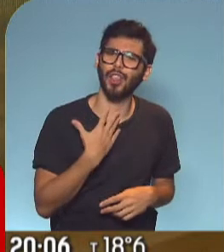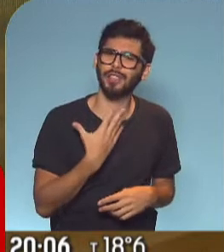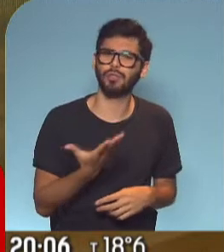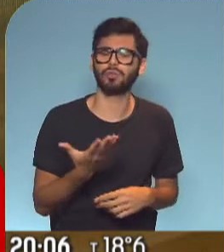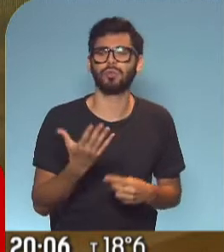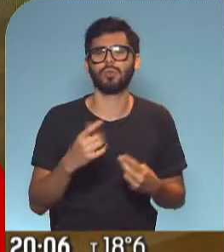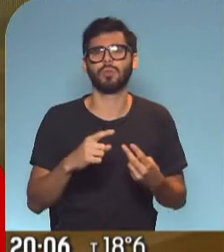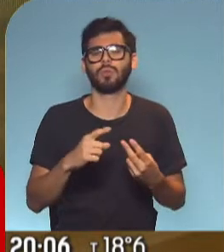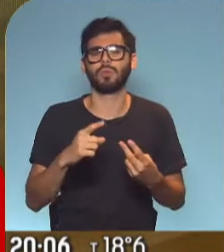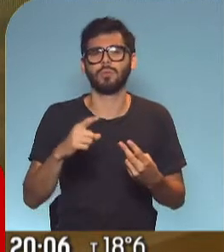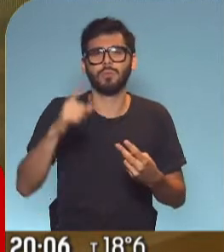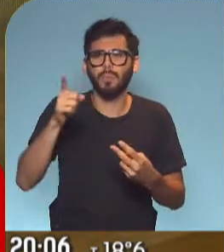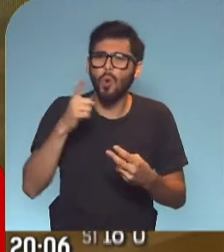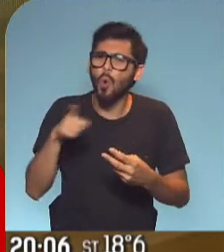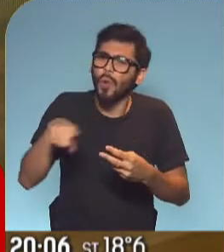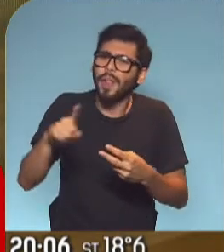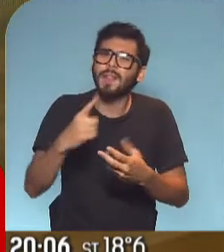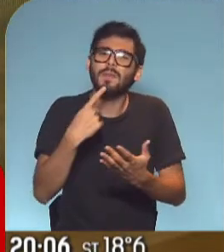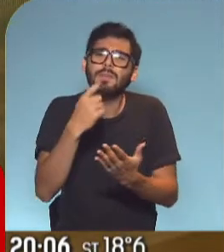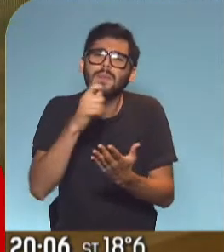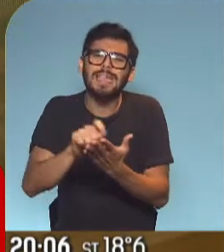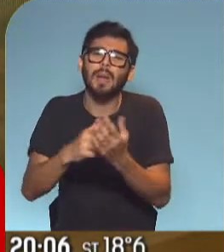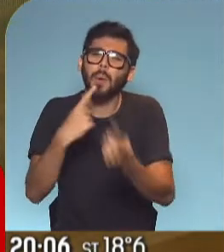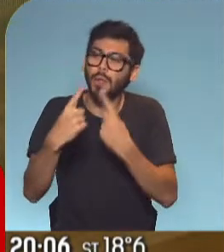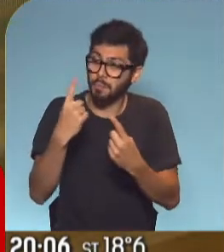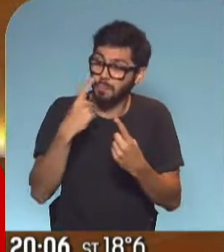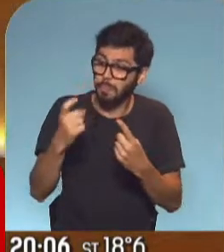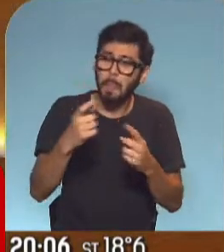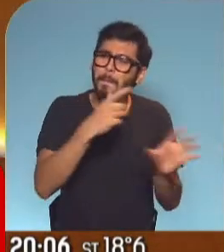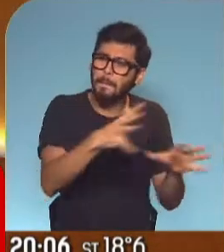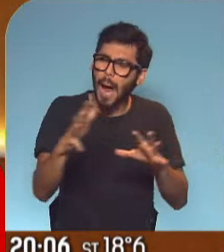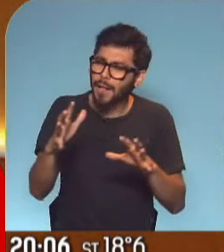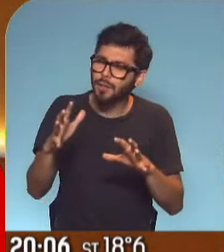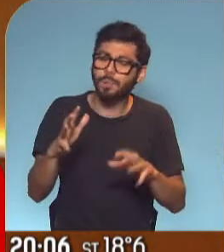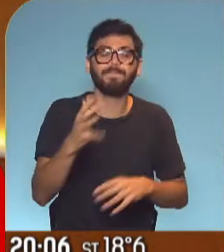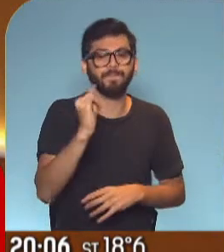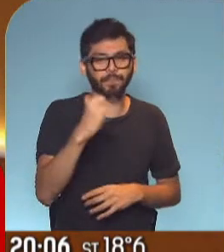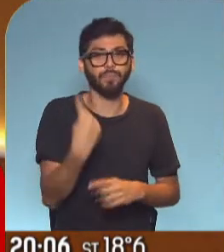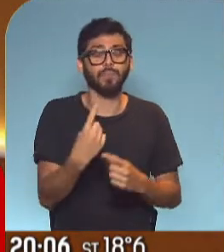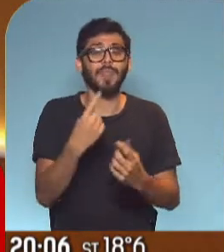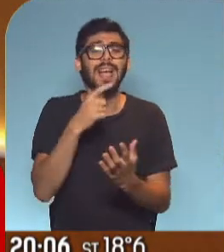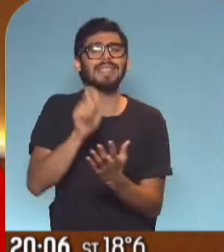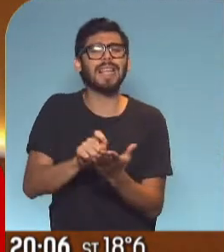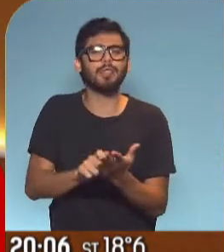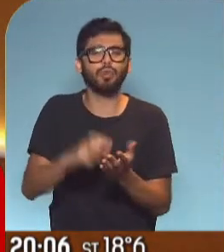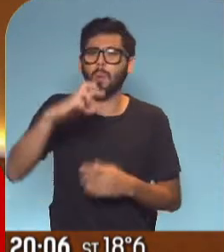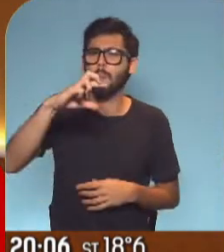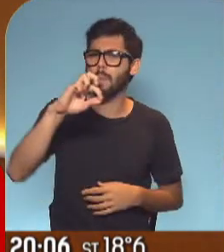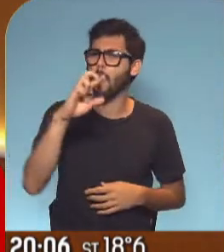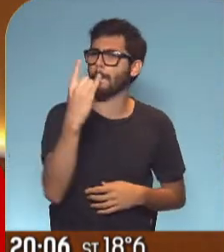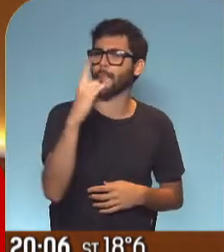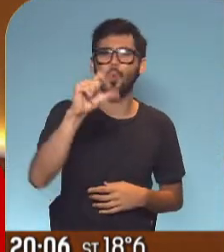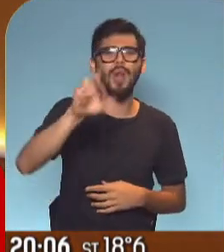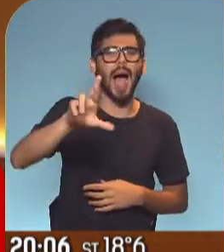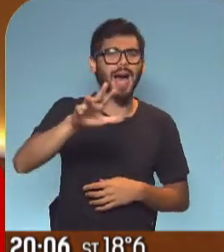se encuentran generalmente las mismas problemáticas? Sí, a ver, una de las características de este censo popular que se lleva adelante con las organizaciones,